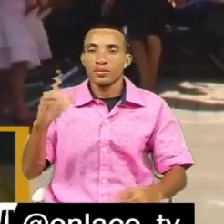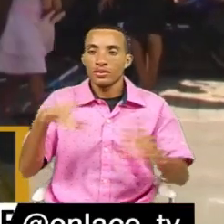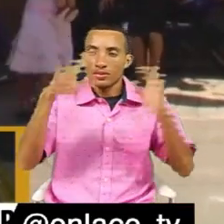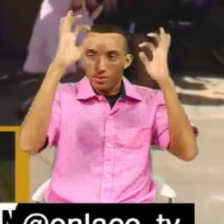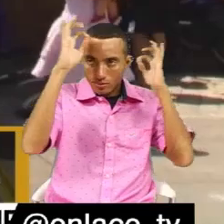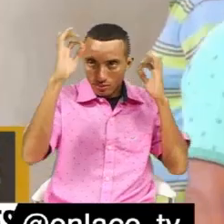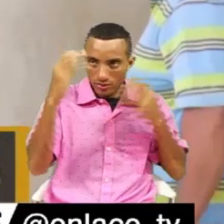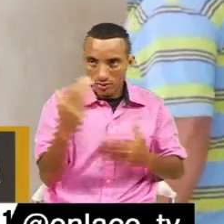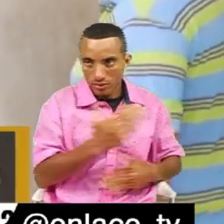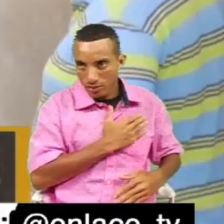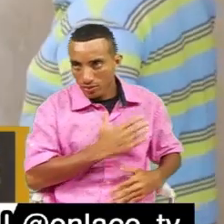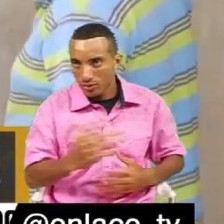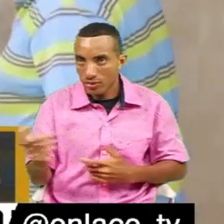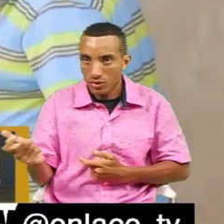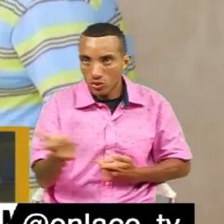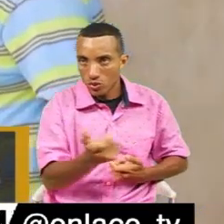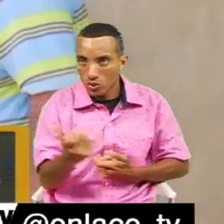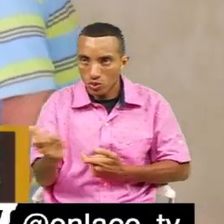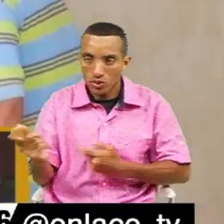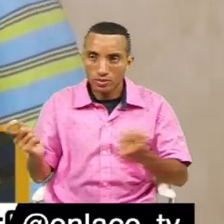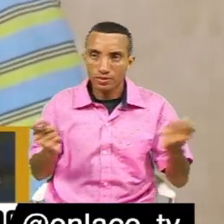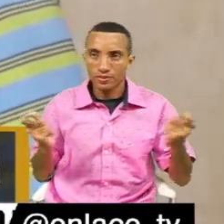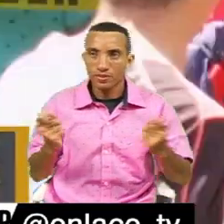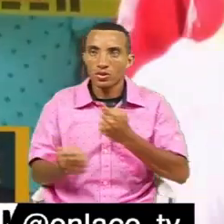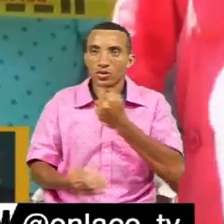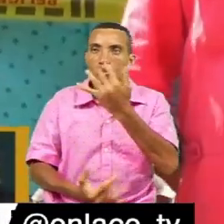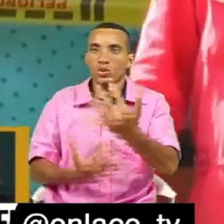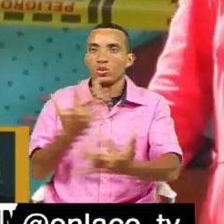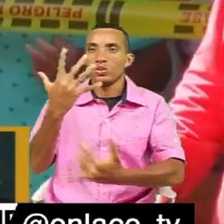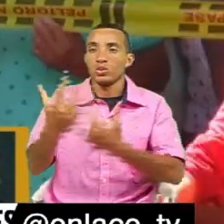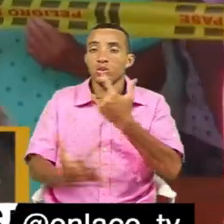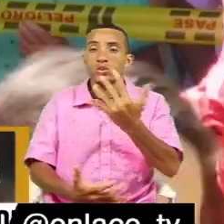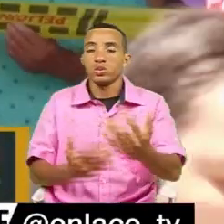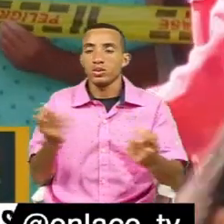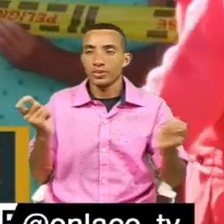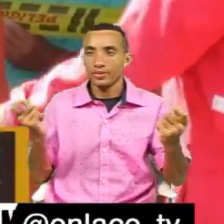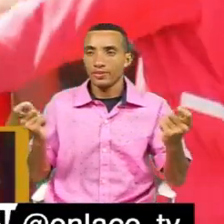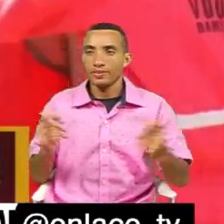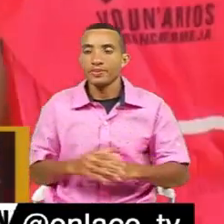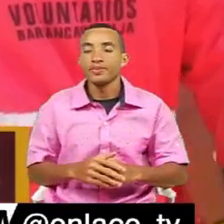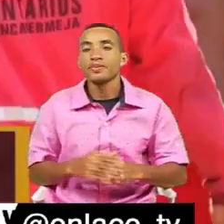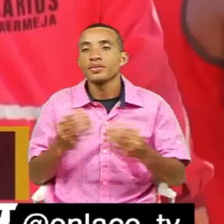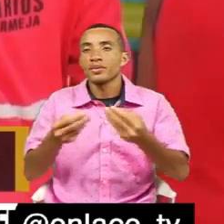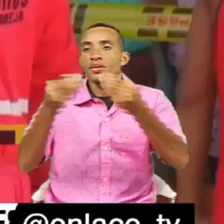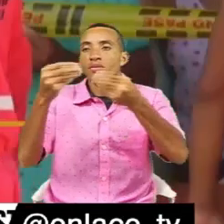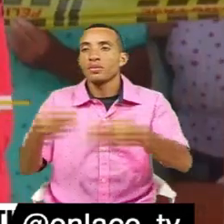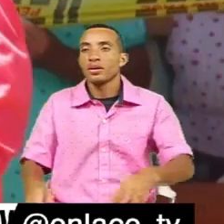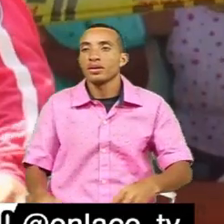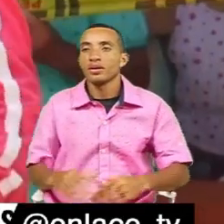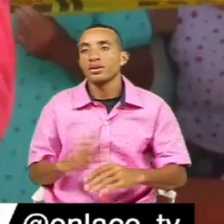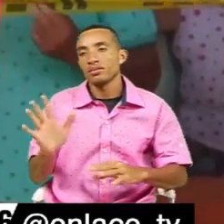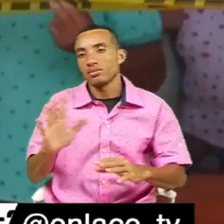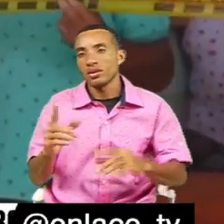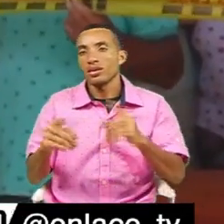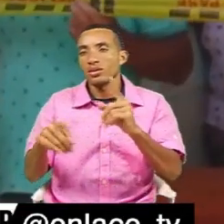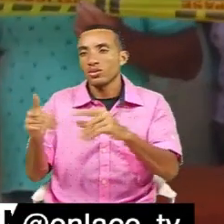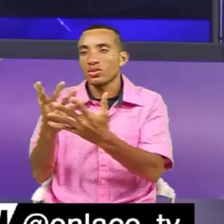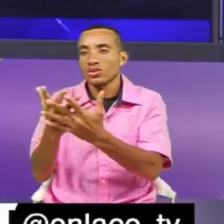Bomberos Voluntarios, quienes controlaron las llamas y evitó que la emergencia fuera mayor. Las pérdidas en este hecho son solo